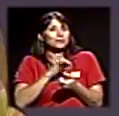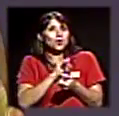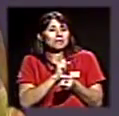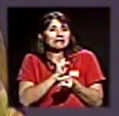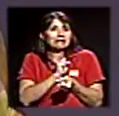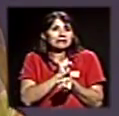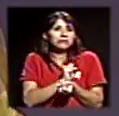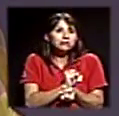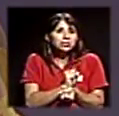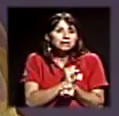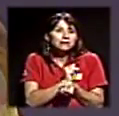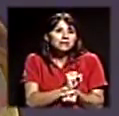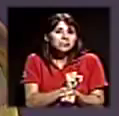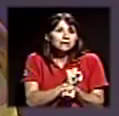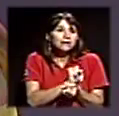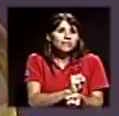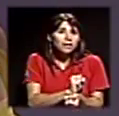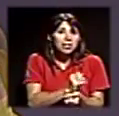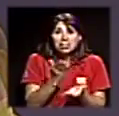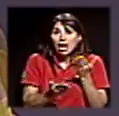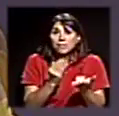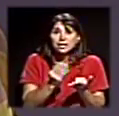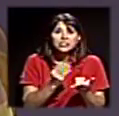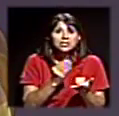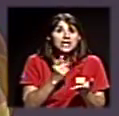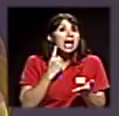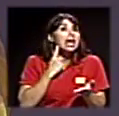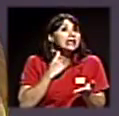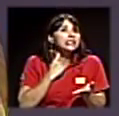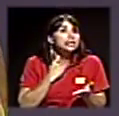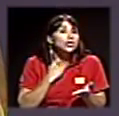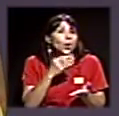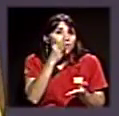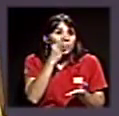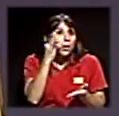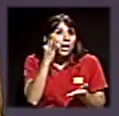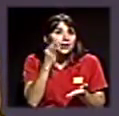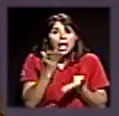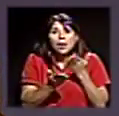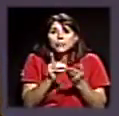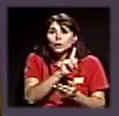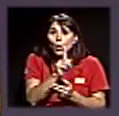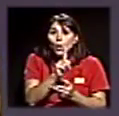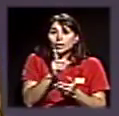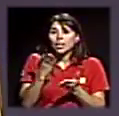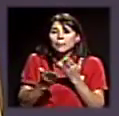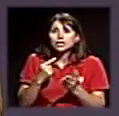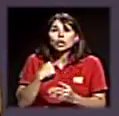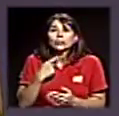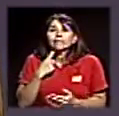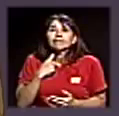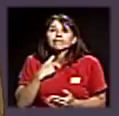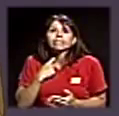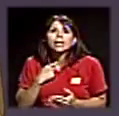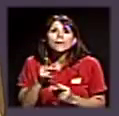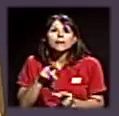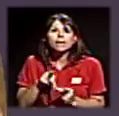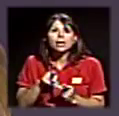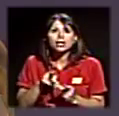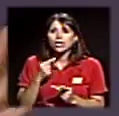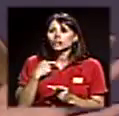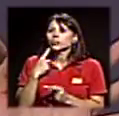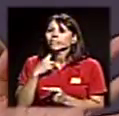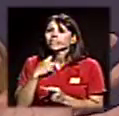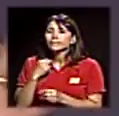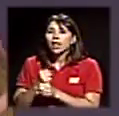tiene que ser a sustancias, puede ser adicción a la perfección, ¿cuántos no tenemos esa? O al trabajo, o al mal humor,